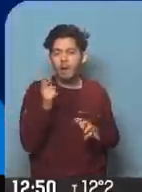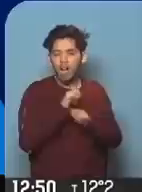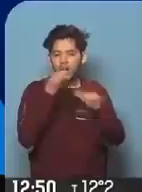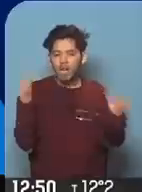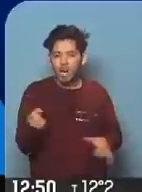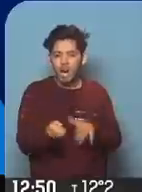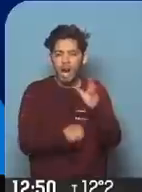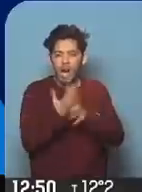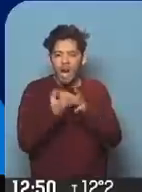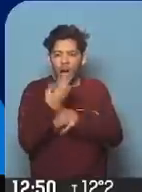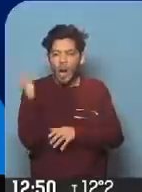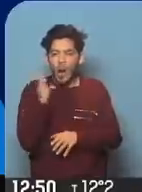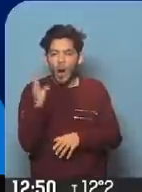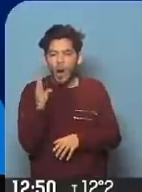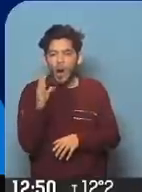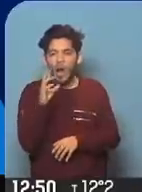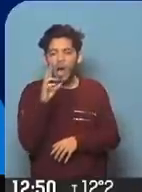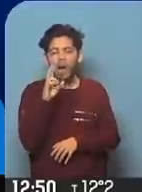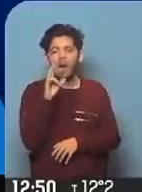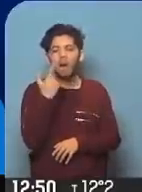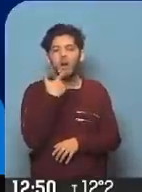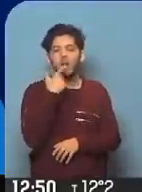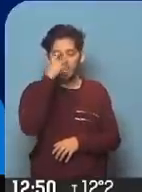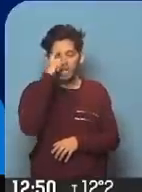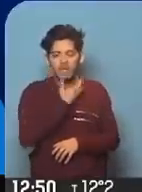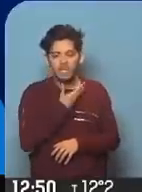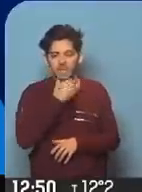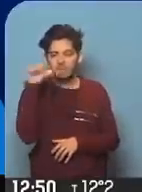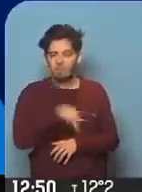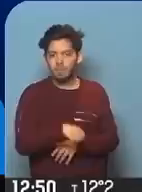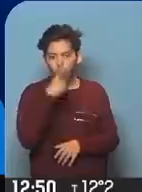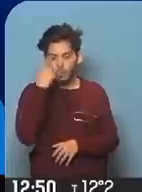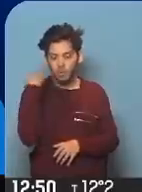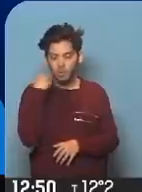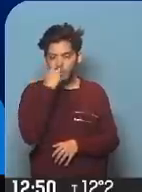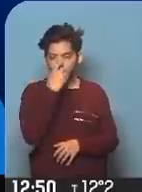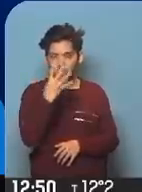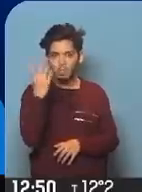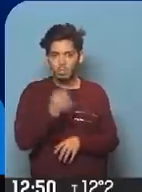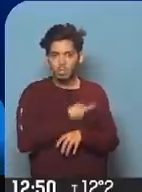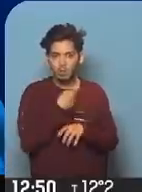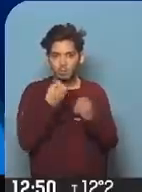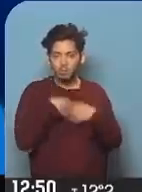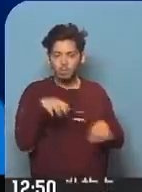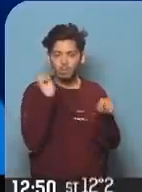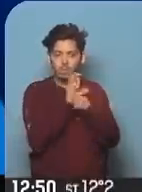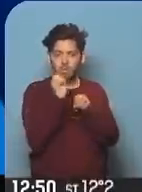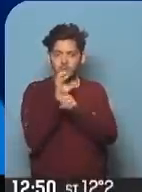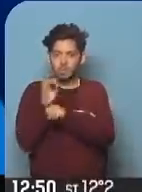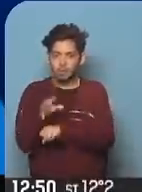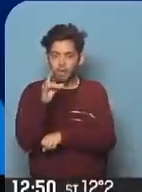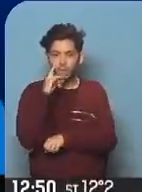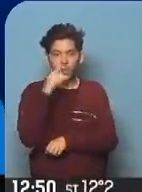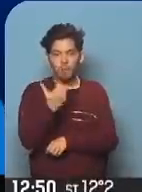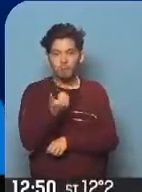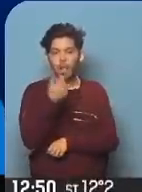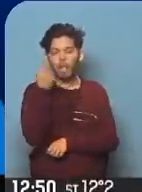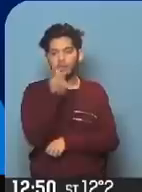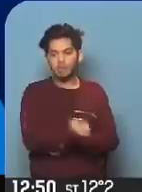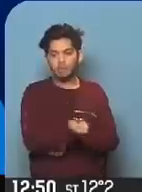fue creando Bolsonaro. Dilma Rousseff perdió la elección en las últimas 24 horas, cuando comenzaron a circular mensajes que decían que Dilma había